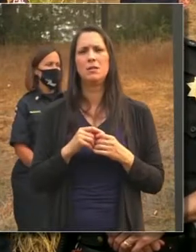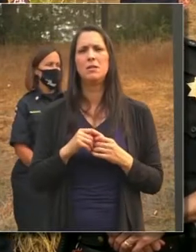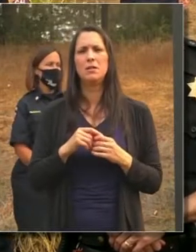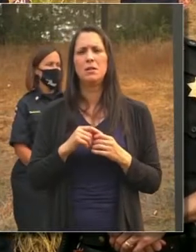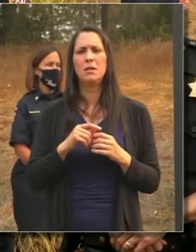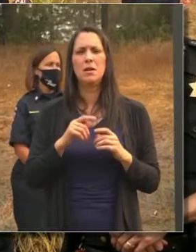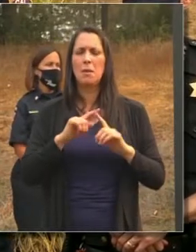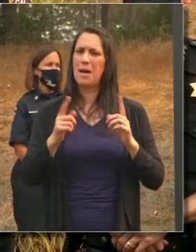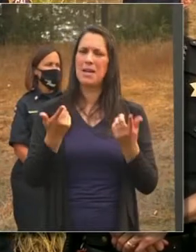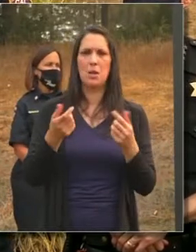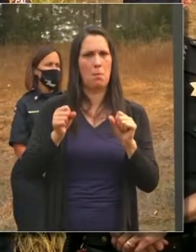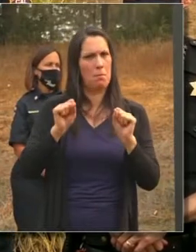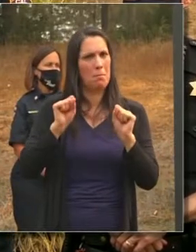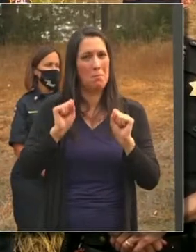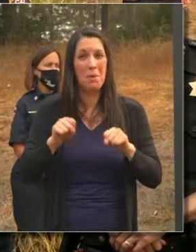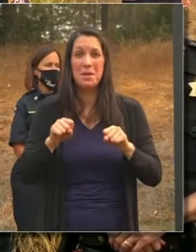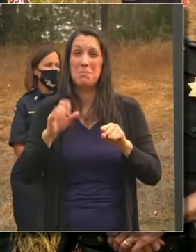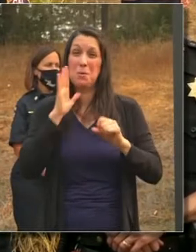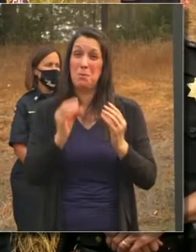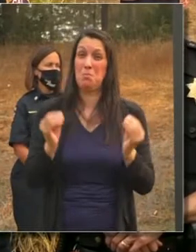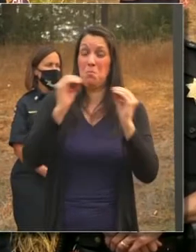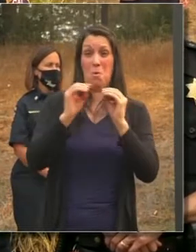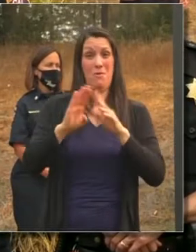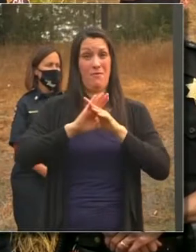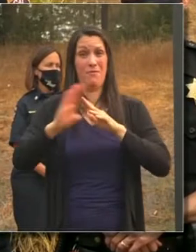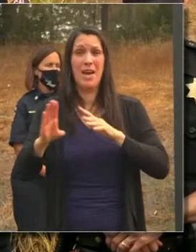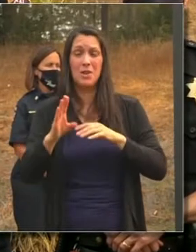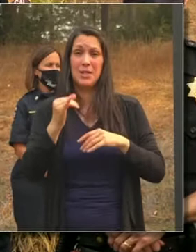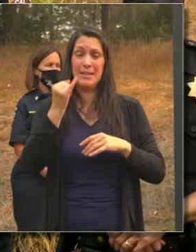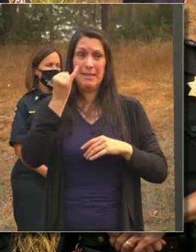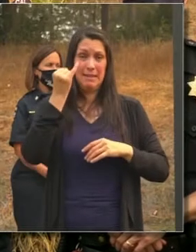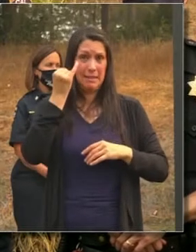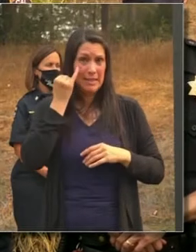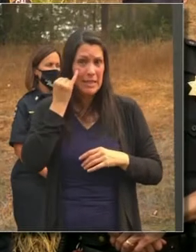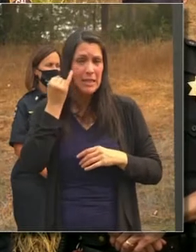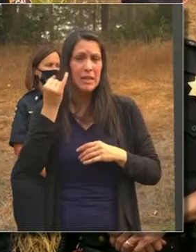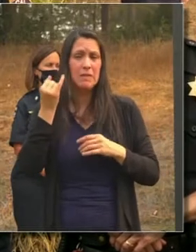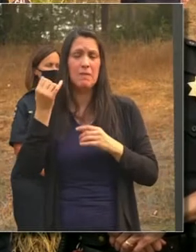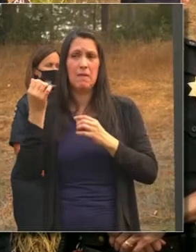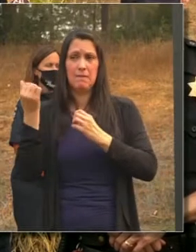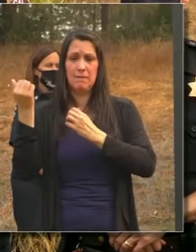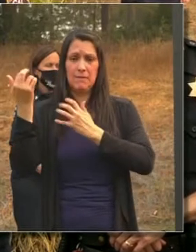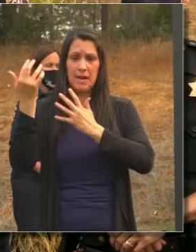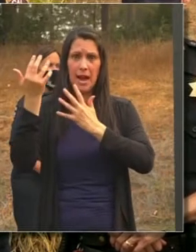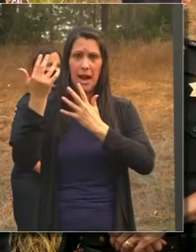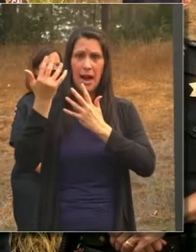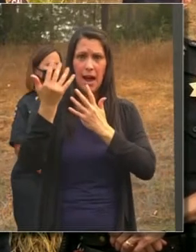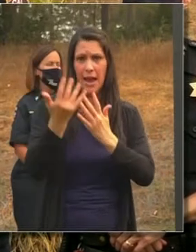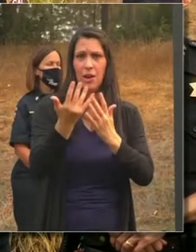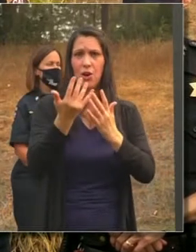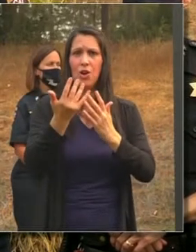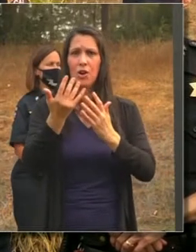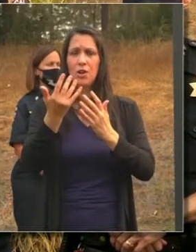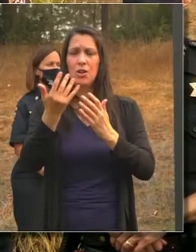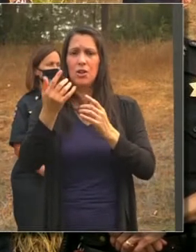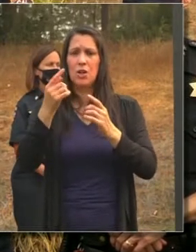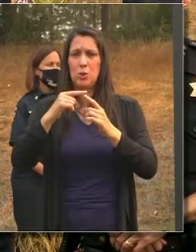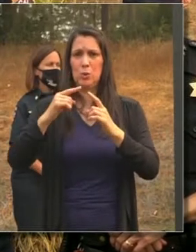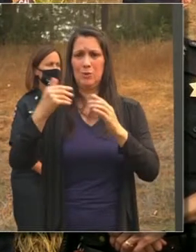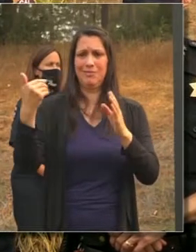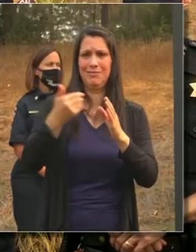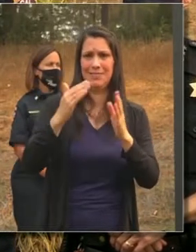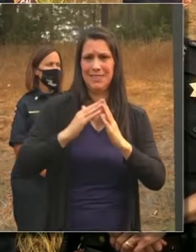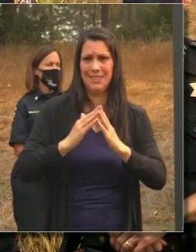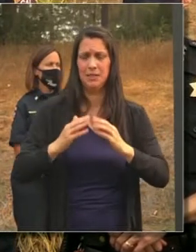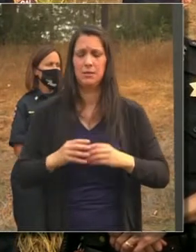hay certeza de que tal vez habrá más evacuaciones si el incendio y el incendio sigue ardiendo hacia las áreas que se han descrito hoy